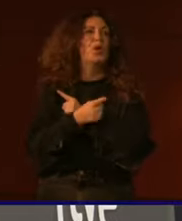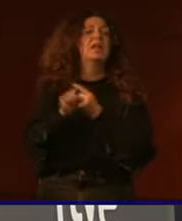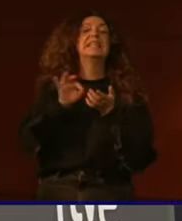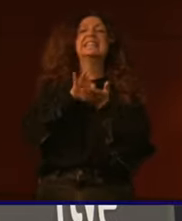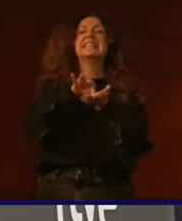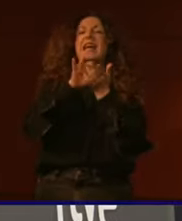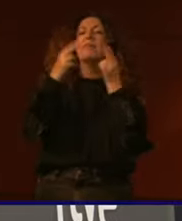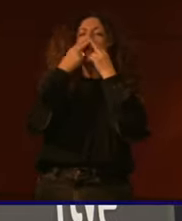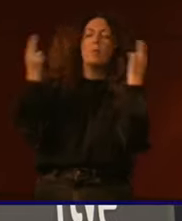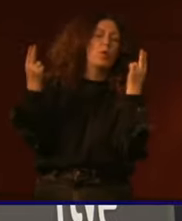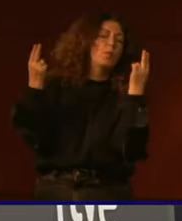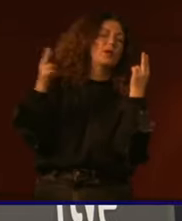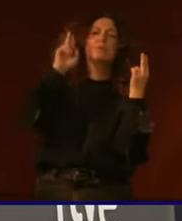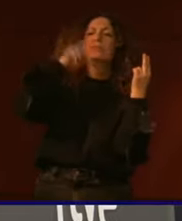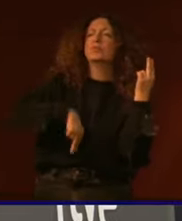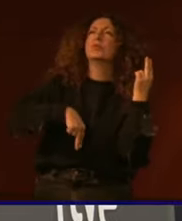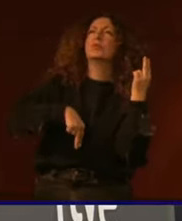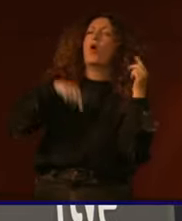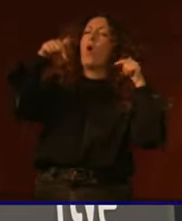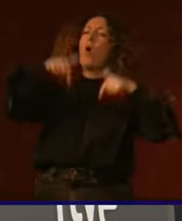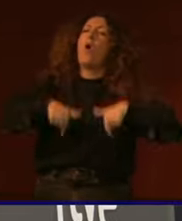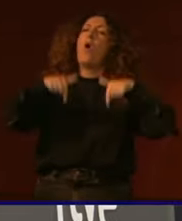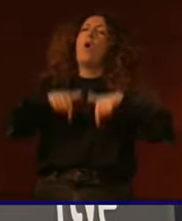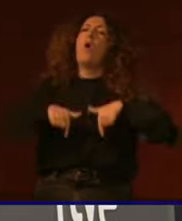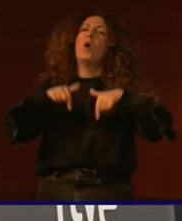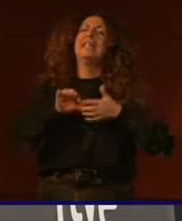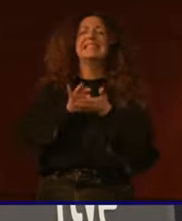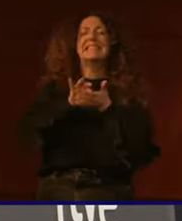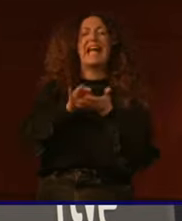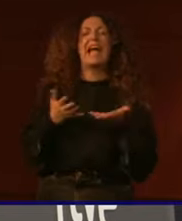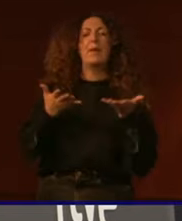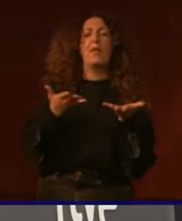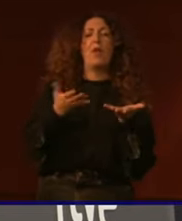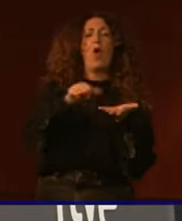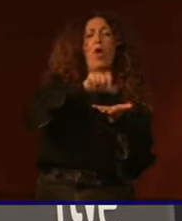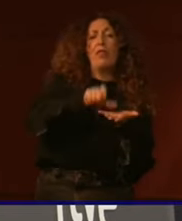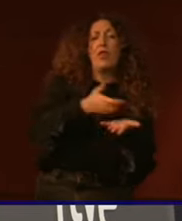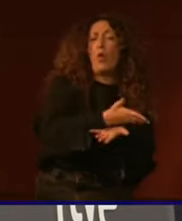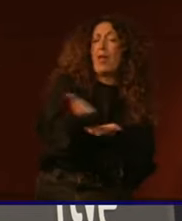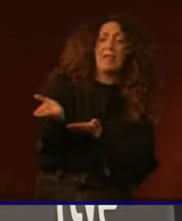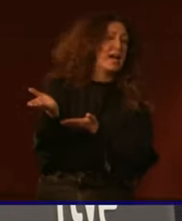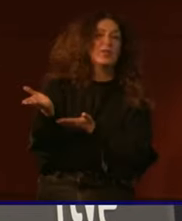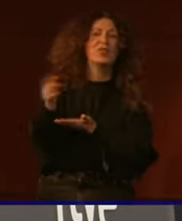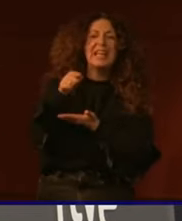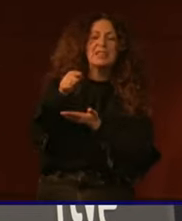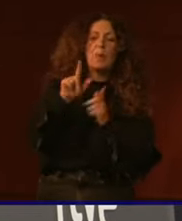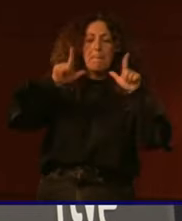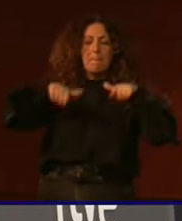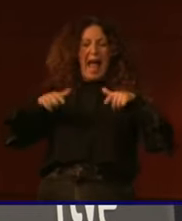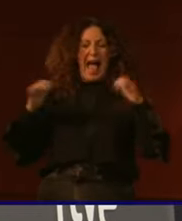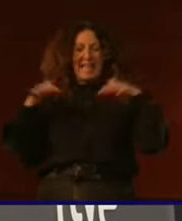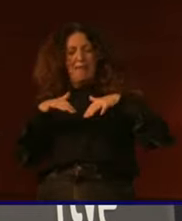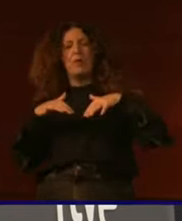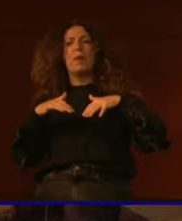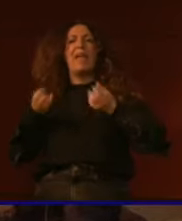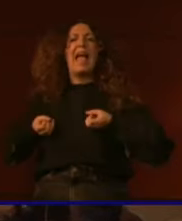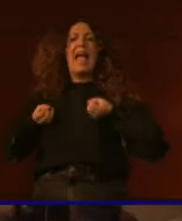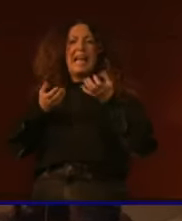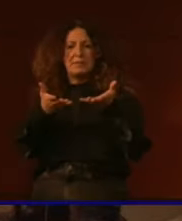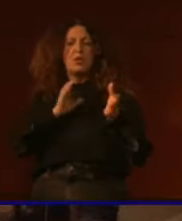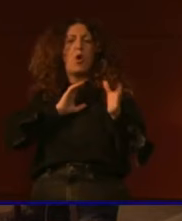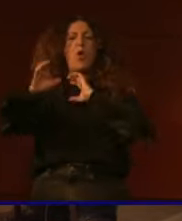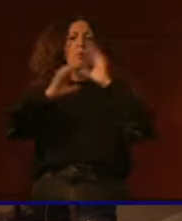y dice: el servicio público no solo tiene que estar hoy en el servicio a los ciudadanos, sino ser la plataforma básica de expresión y comunicación